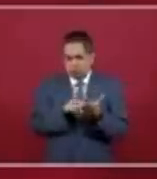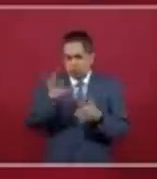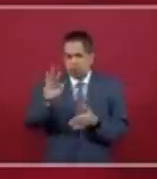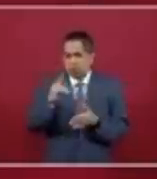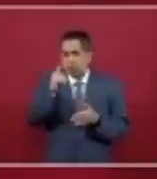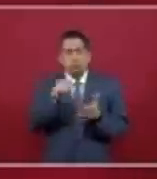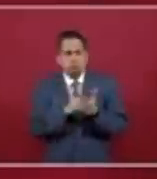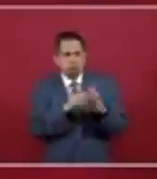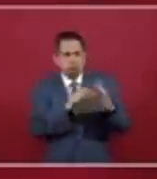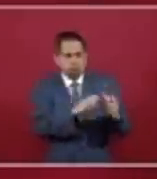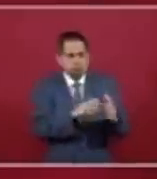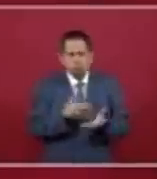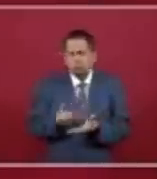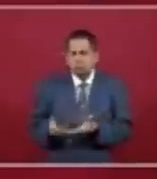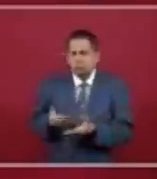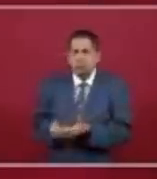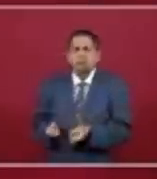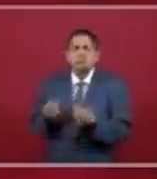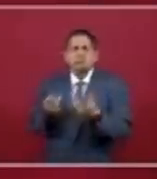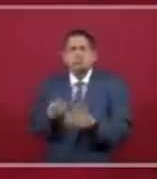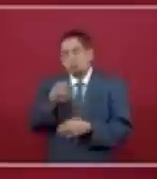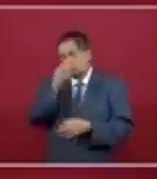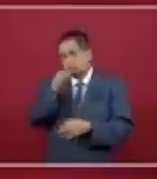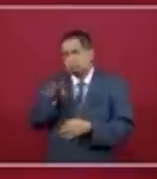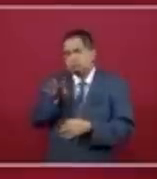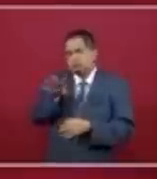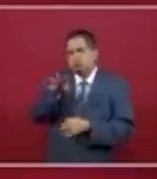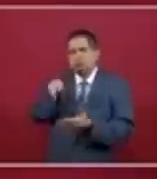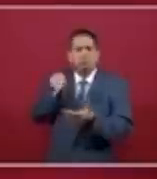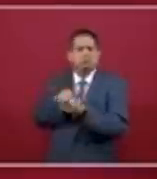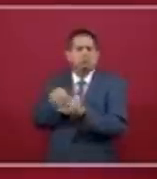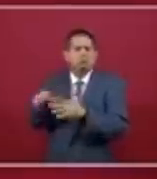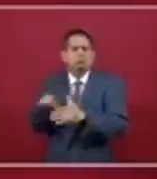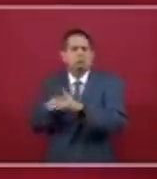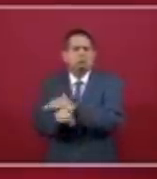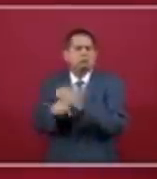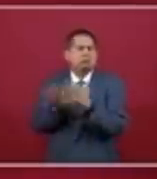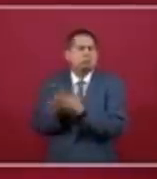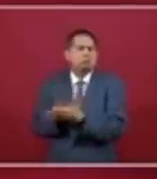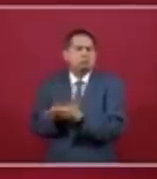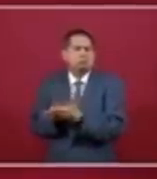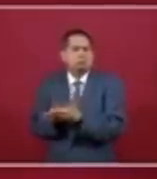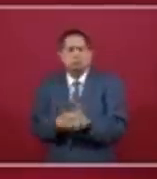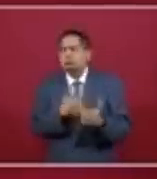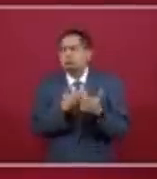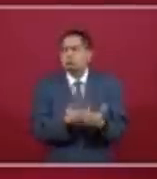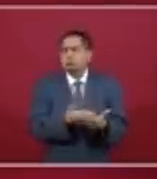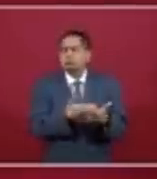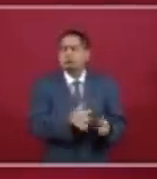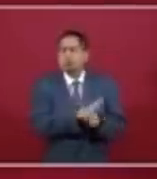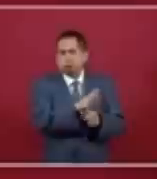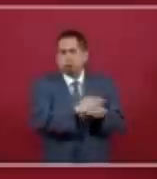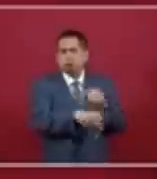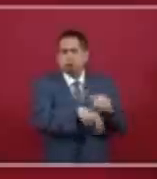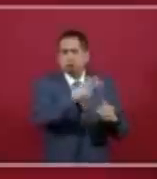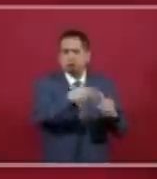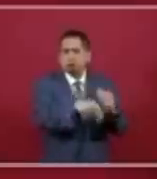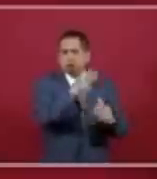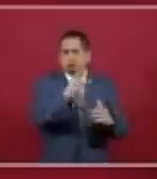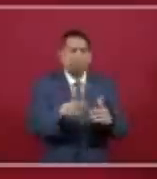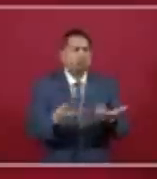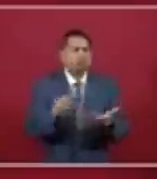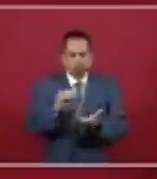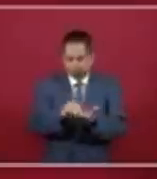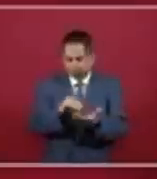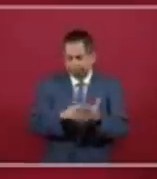Tenemos actualmente 19,000 espacios ocupados. Tenemos aún